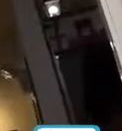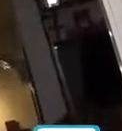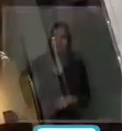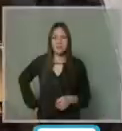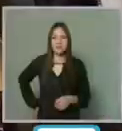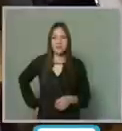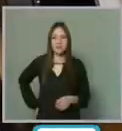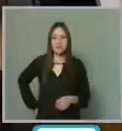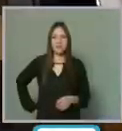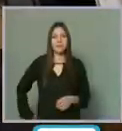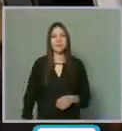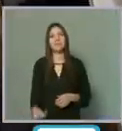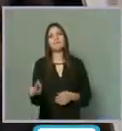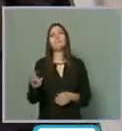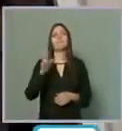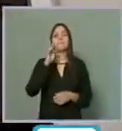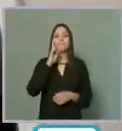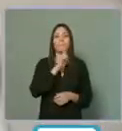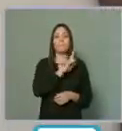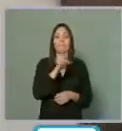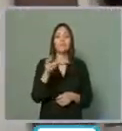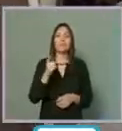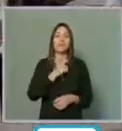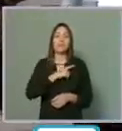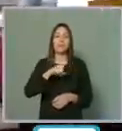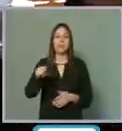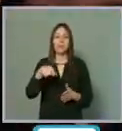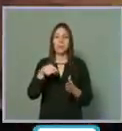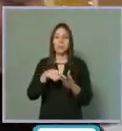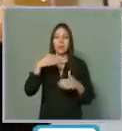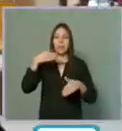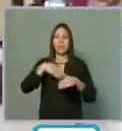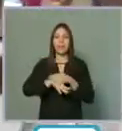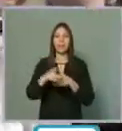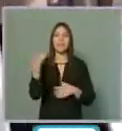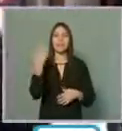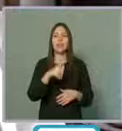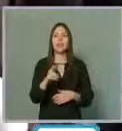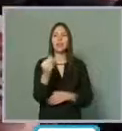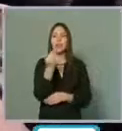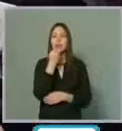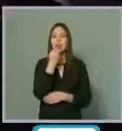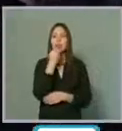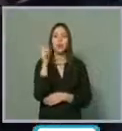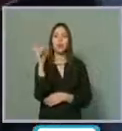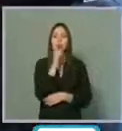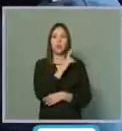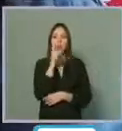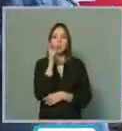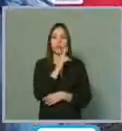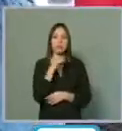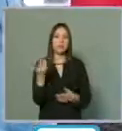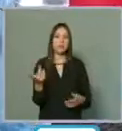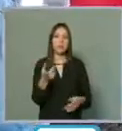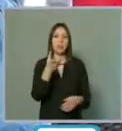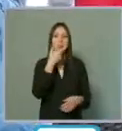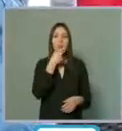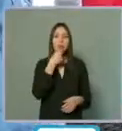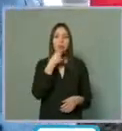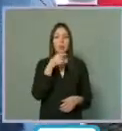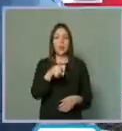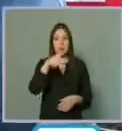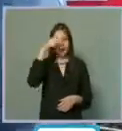tío Alberto. Me da muchísimo gusto. Venimos aquí a un restaurante de comida rusa y tenemos un amigo